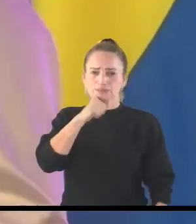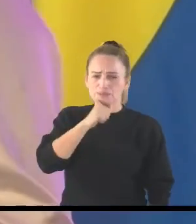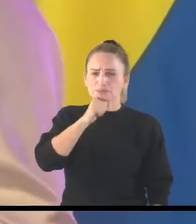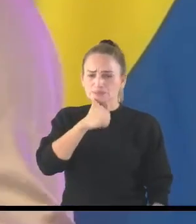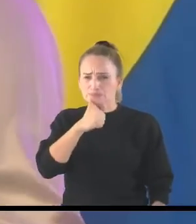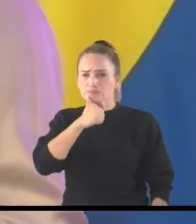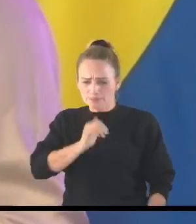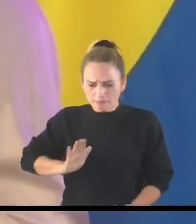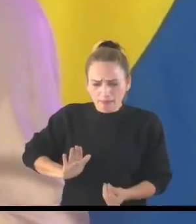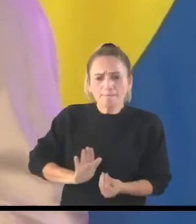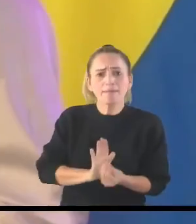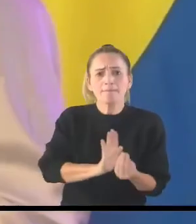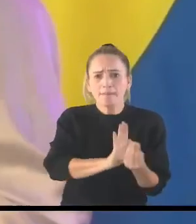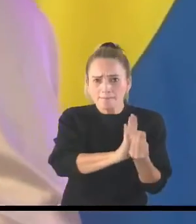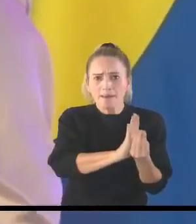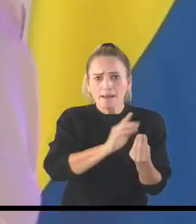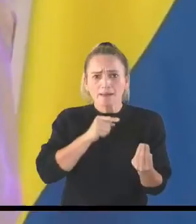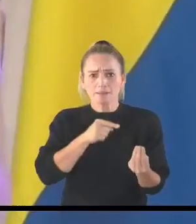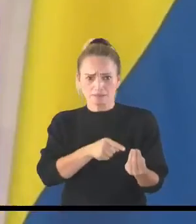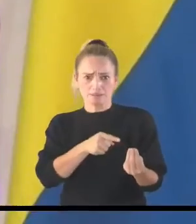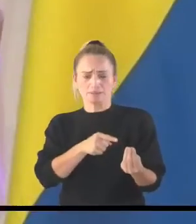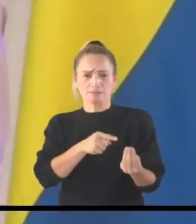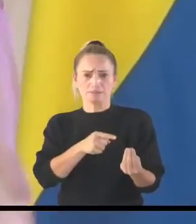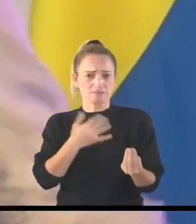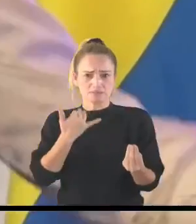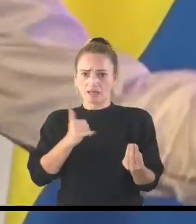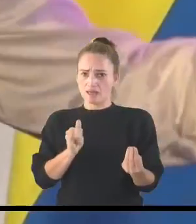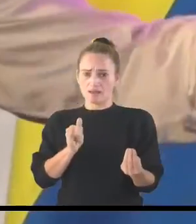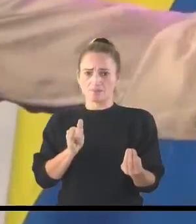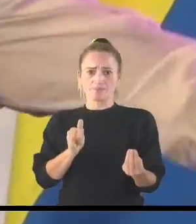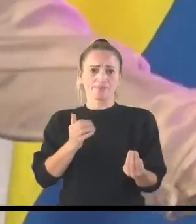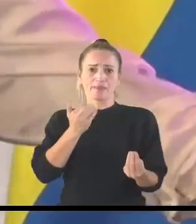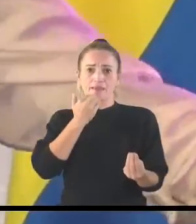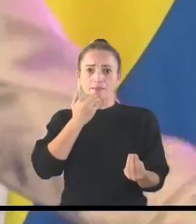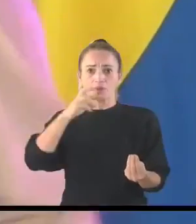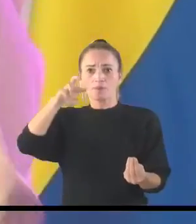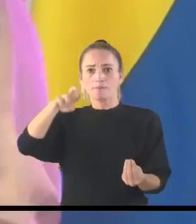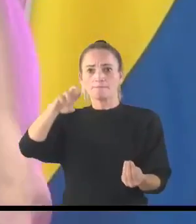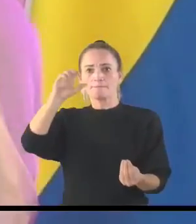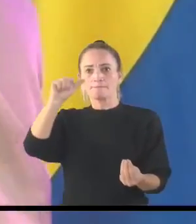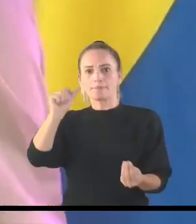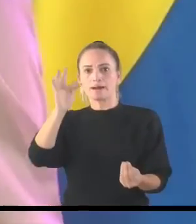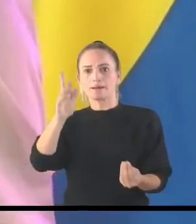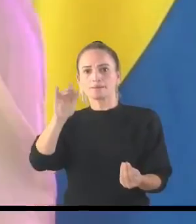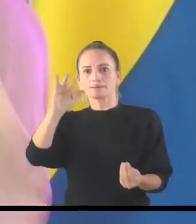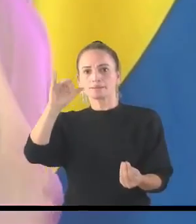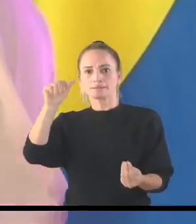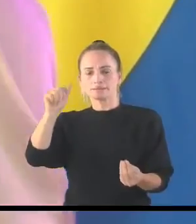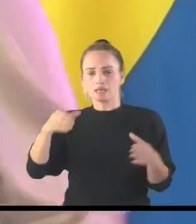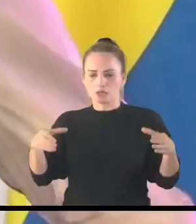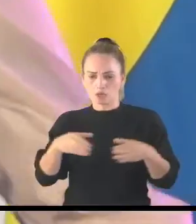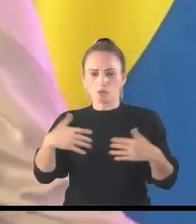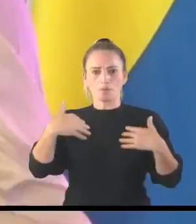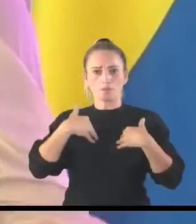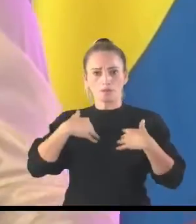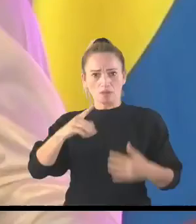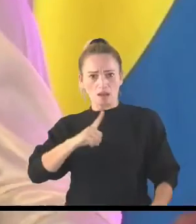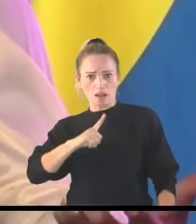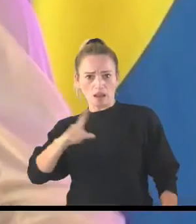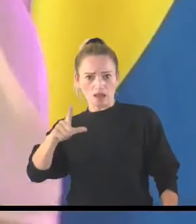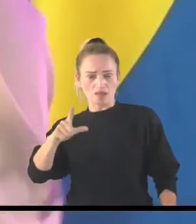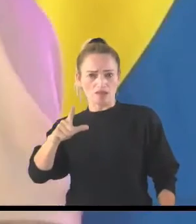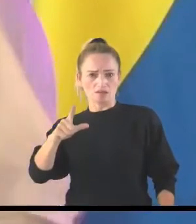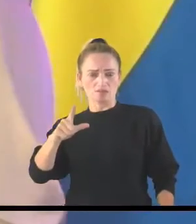despojo territorial, no es suficiente con que Patricia y la unidad de víctimas lidere